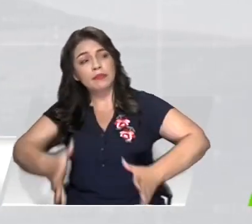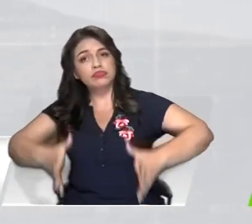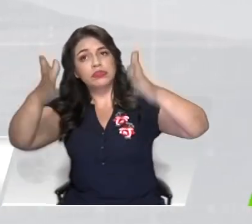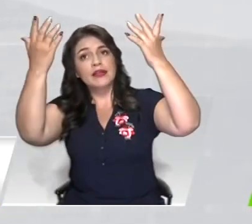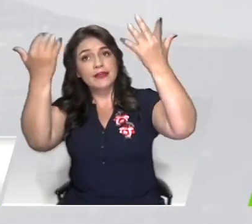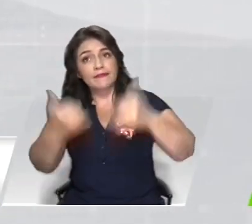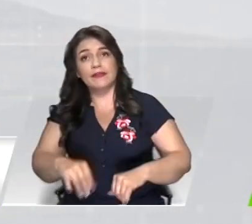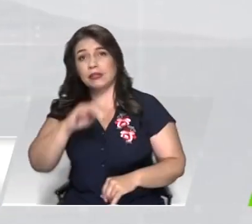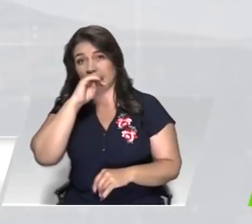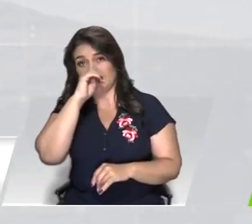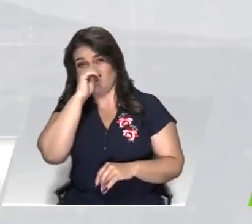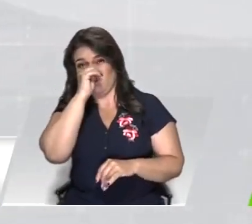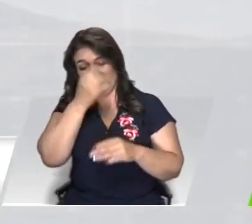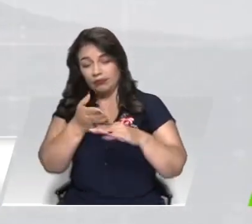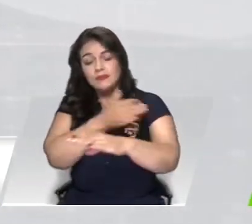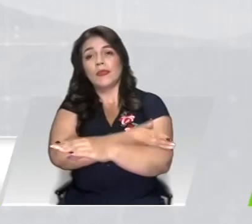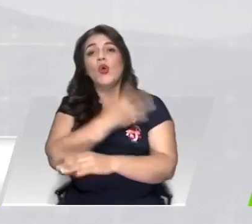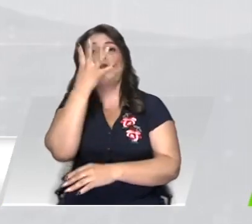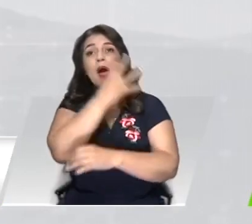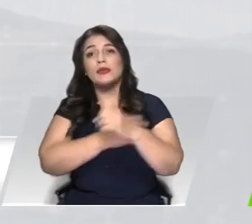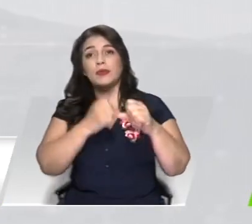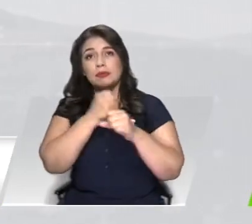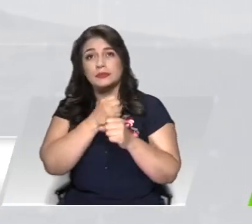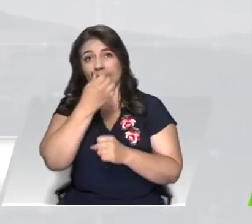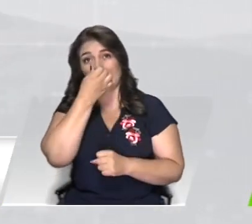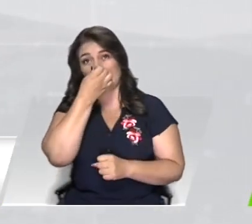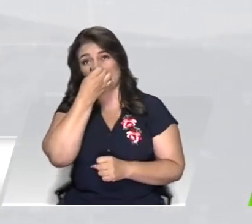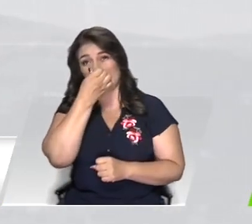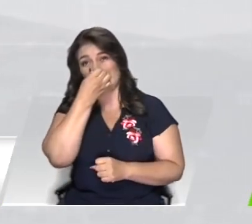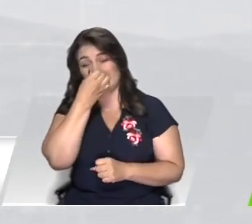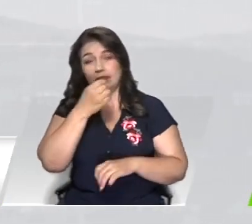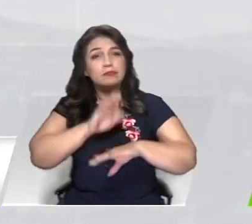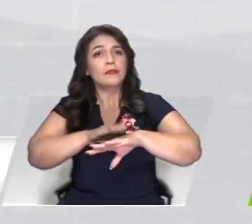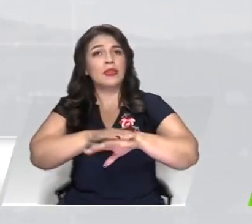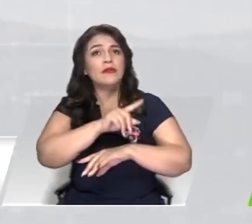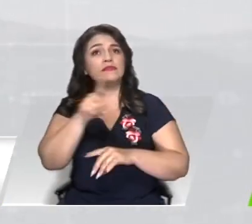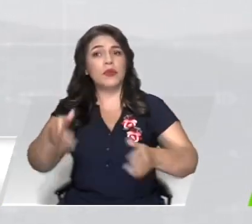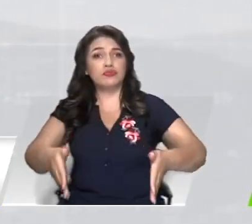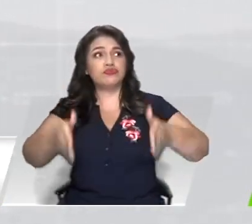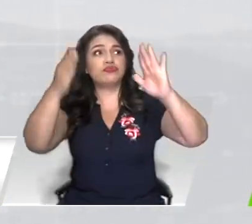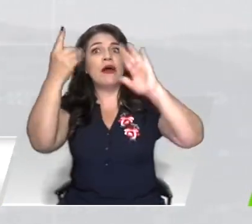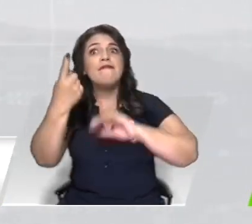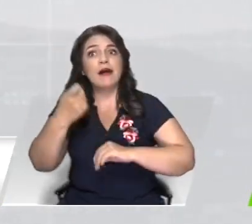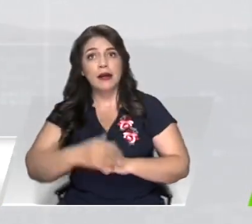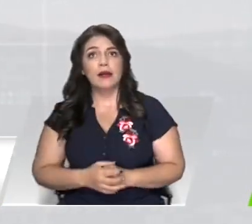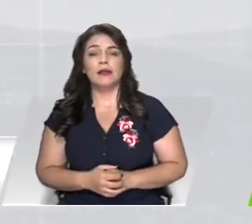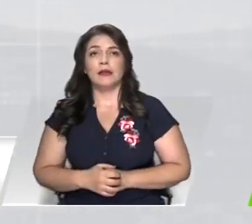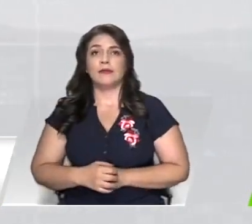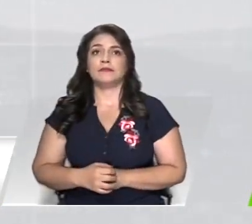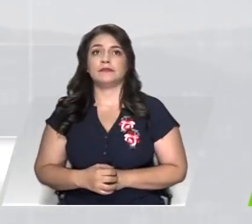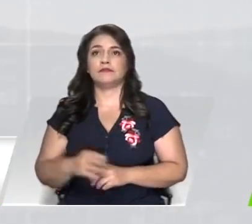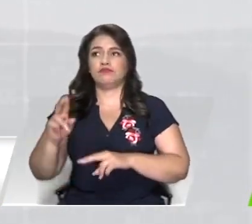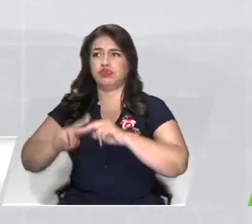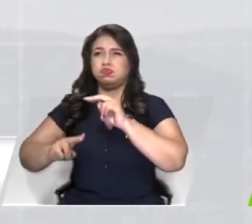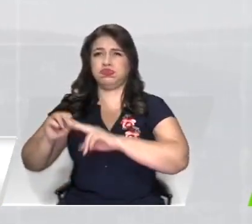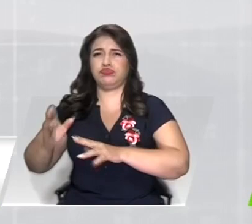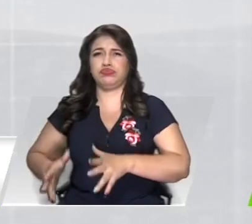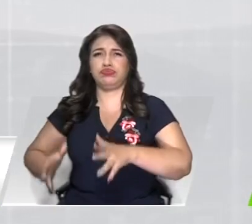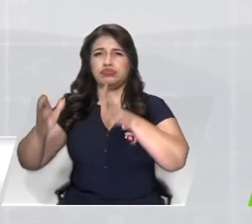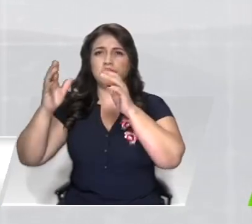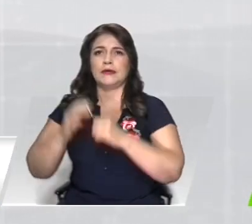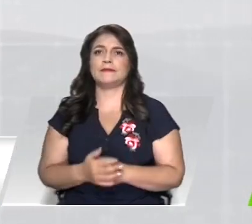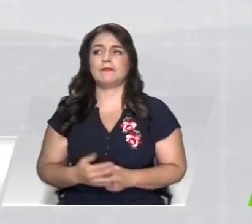inmobiliario que les prometieron hace 4 años. Estas familias dicen que hay una torre que aún no han empezado a ser construida.